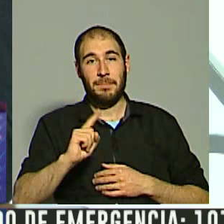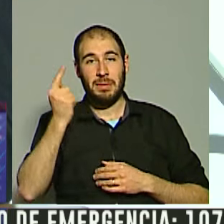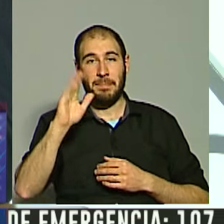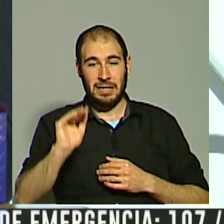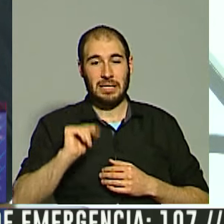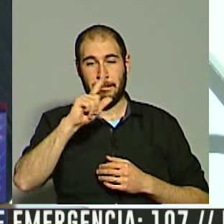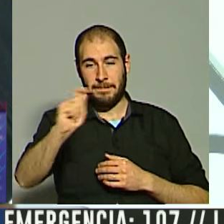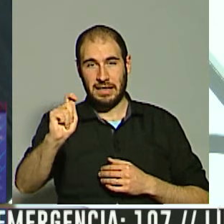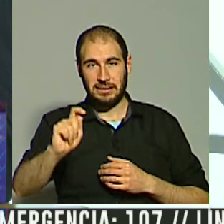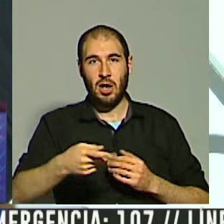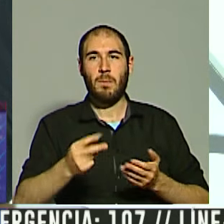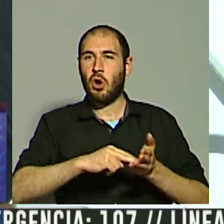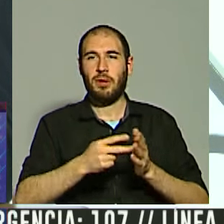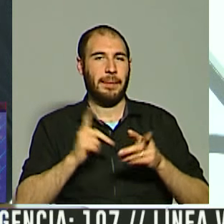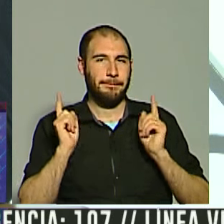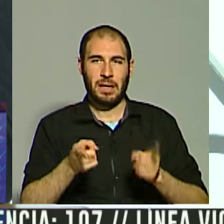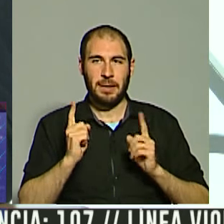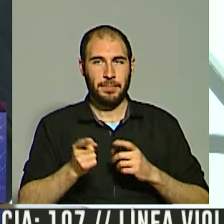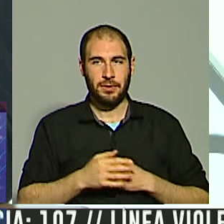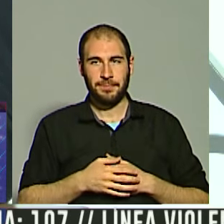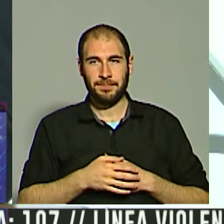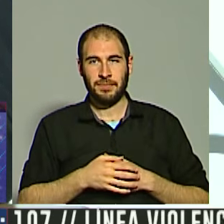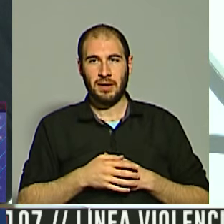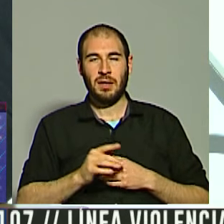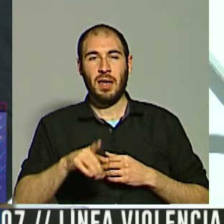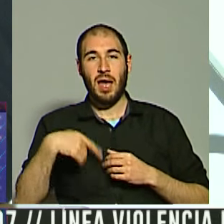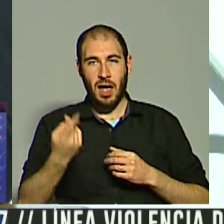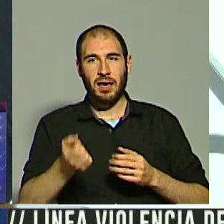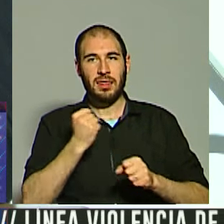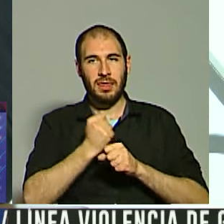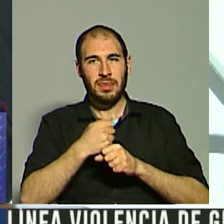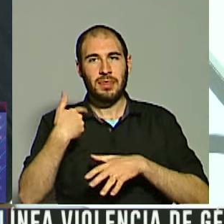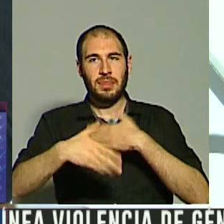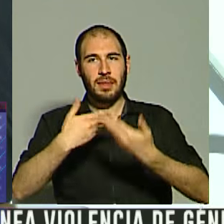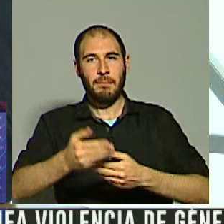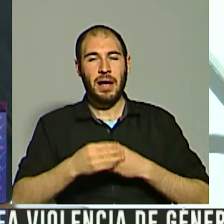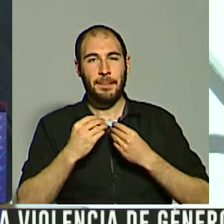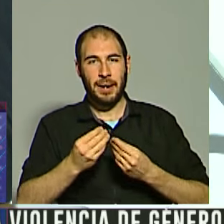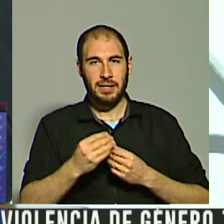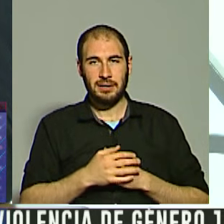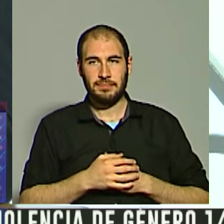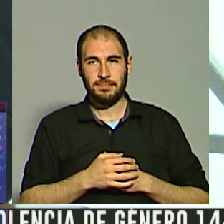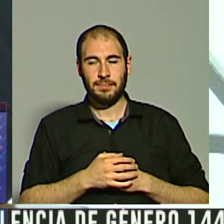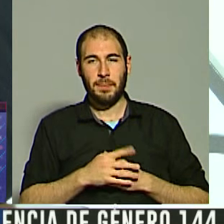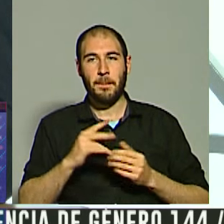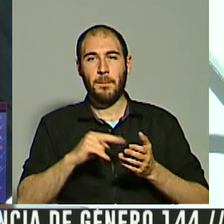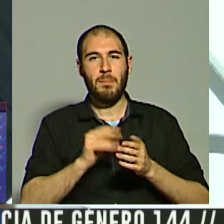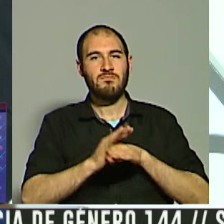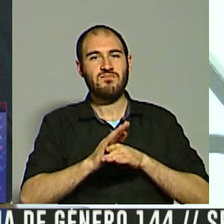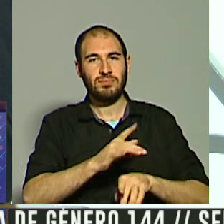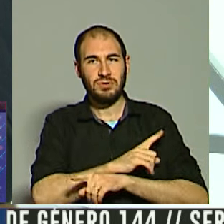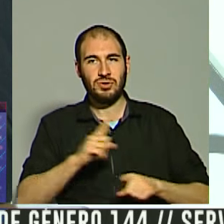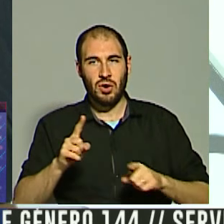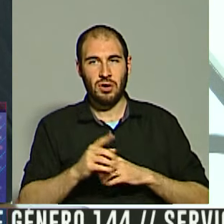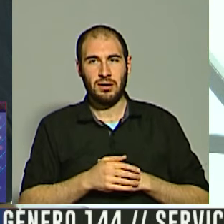que viene vuelva a tener el mismo problema. Seguramente ya empieza a trabajar para que no le ocurra esta presión que